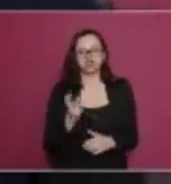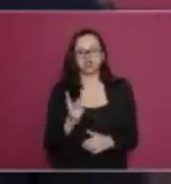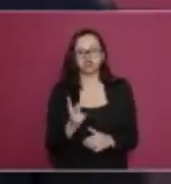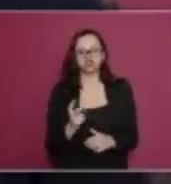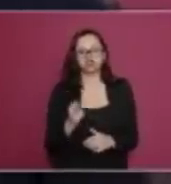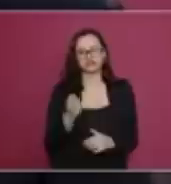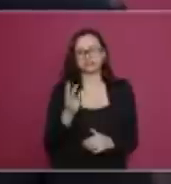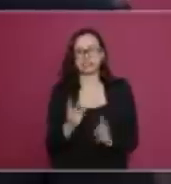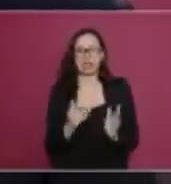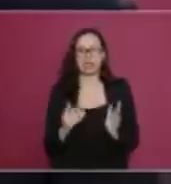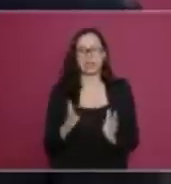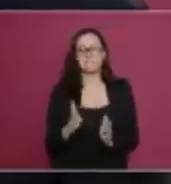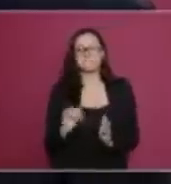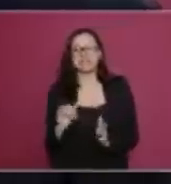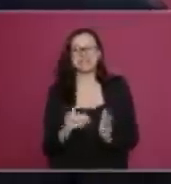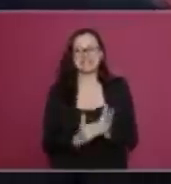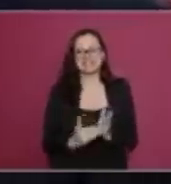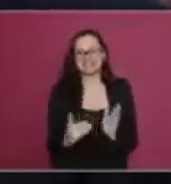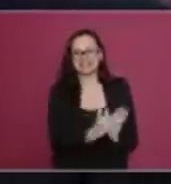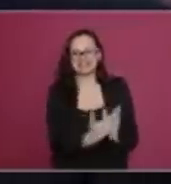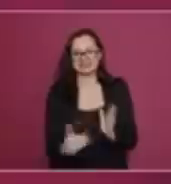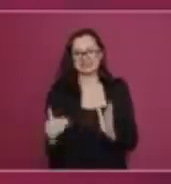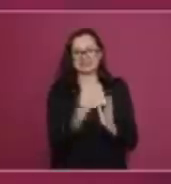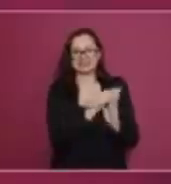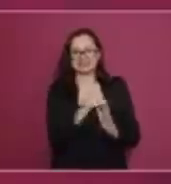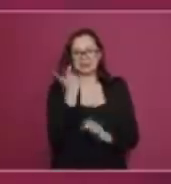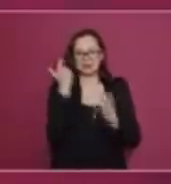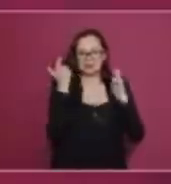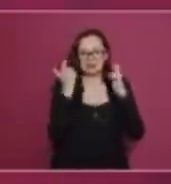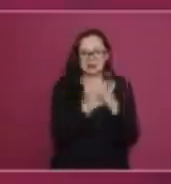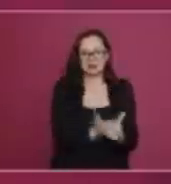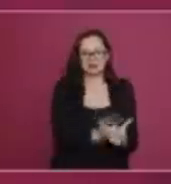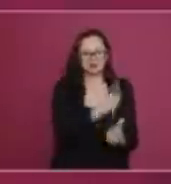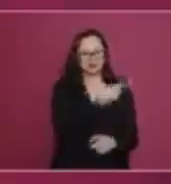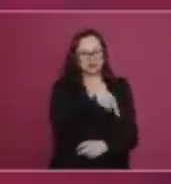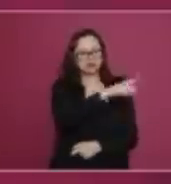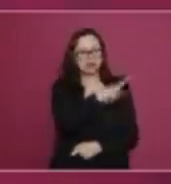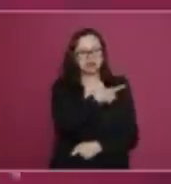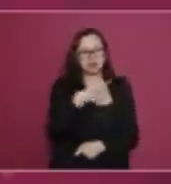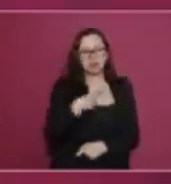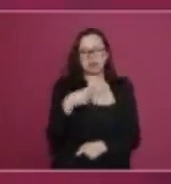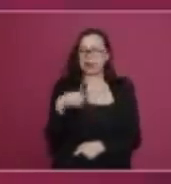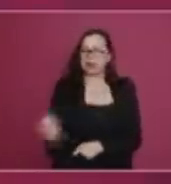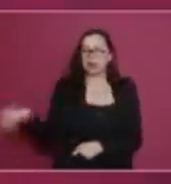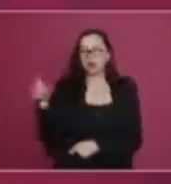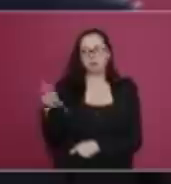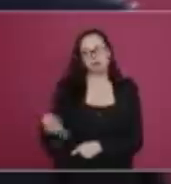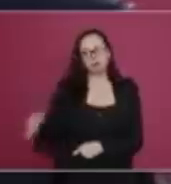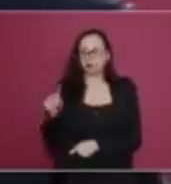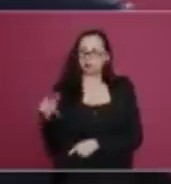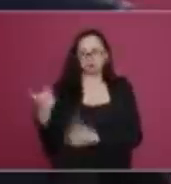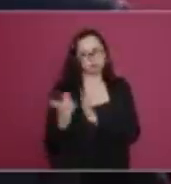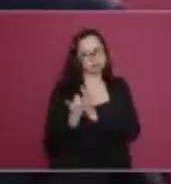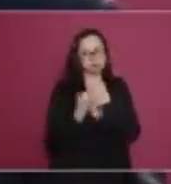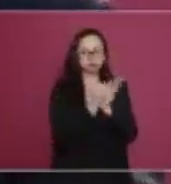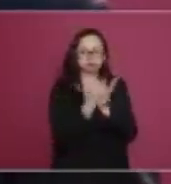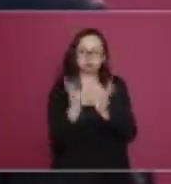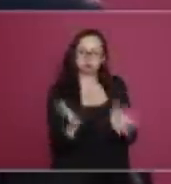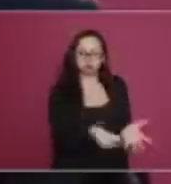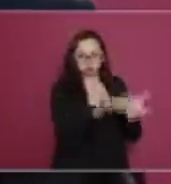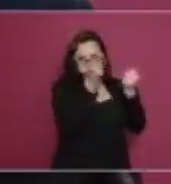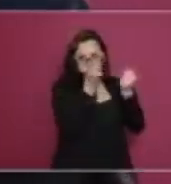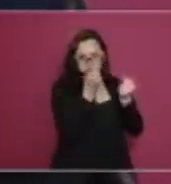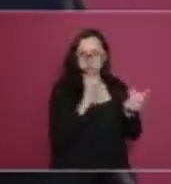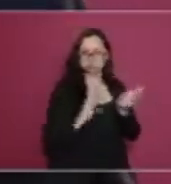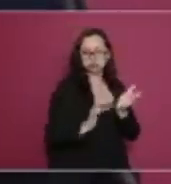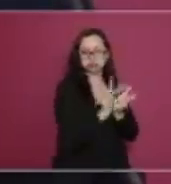2-3 billones de pesos. Entonces, ahí no, hay